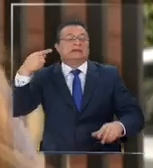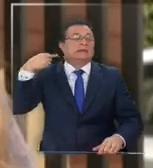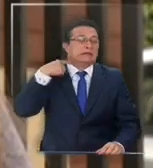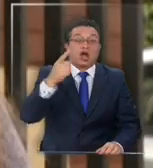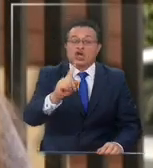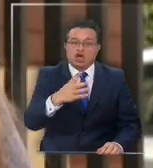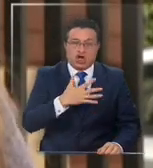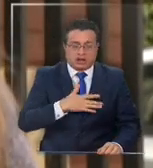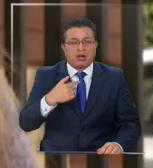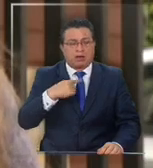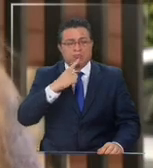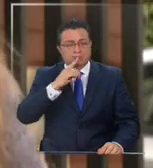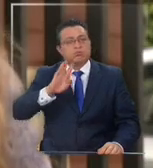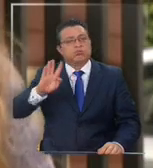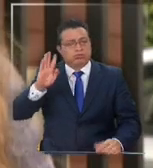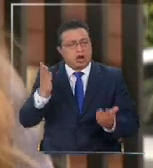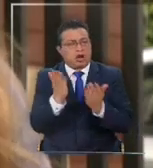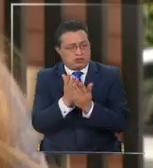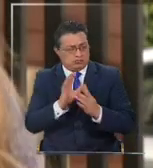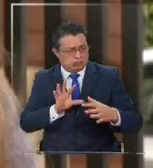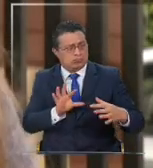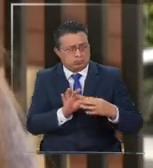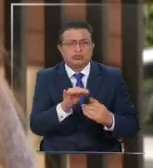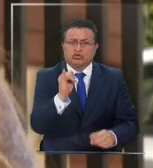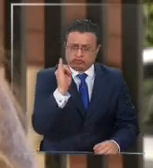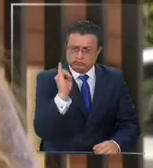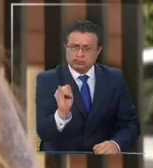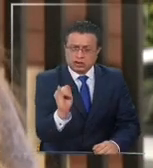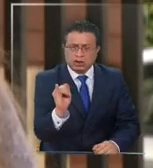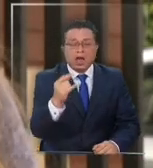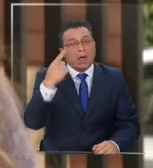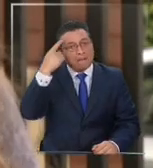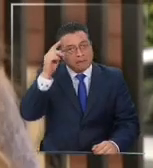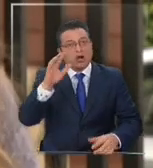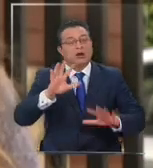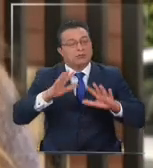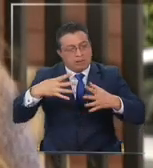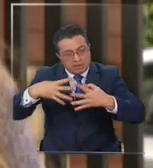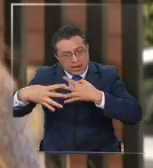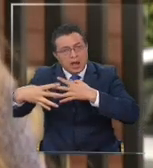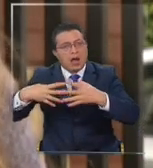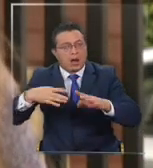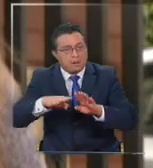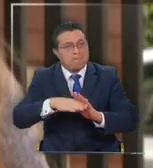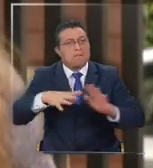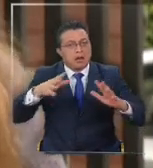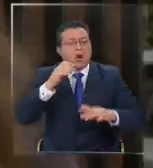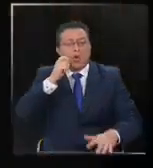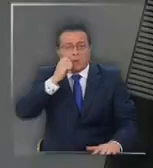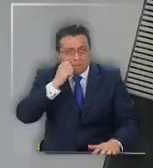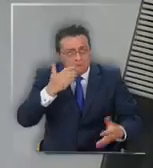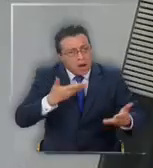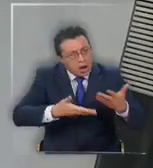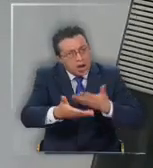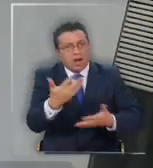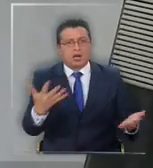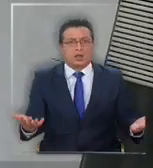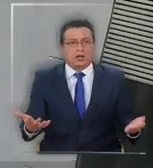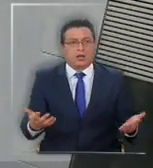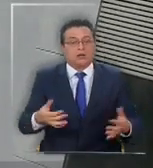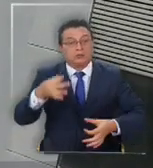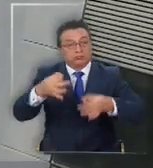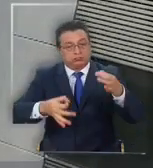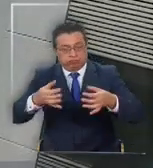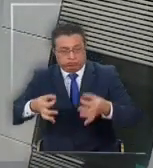comprometidos con el colegio como familia queremos que las cosas se hagan más transparentes y que sean más humanas la acción judicial